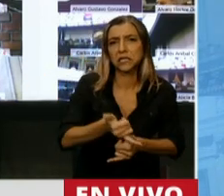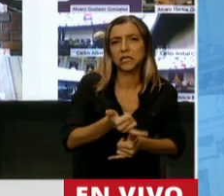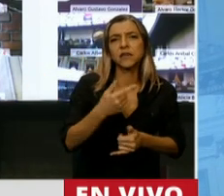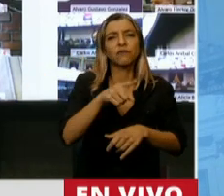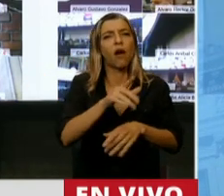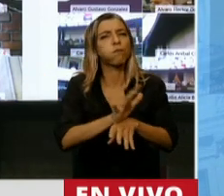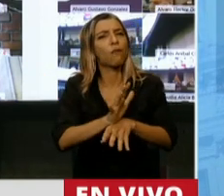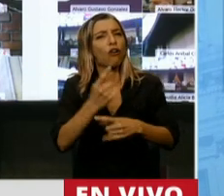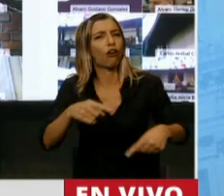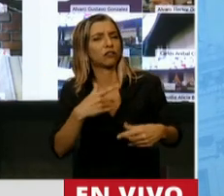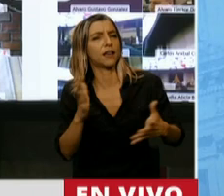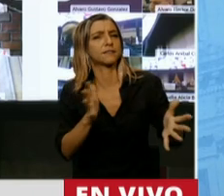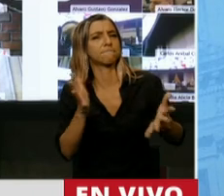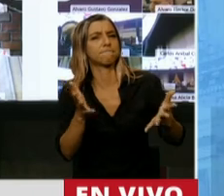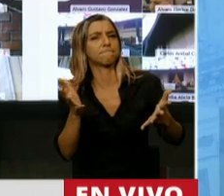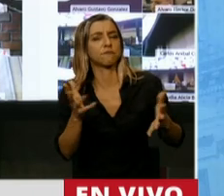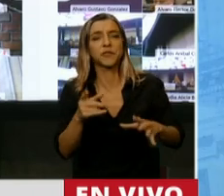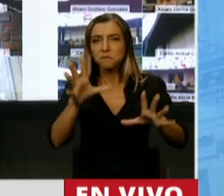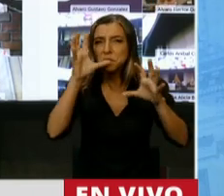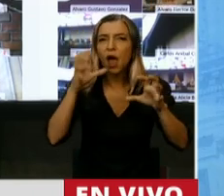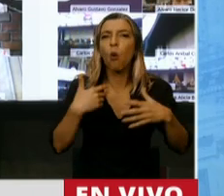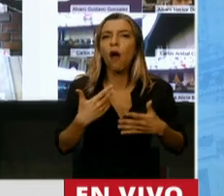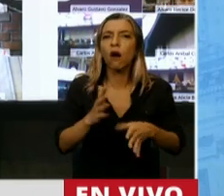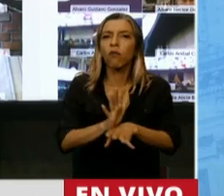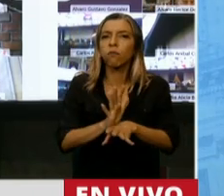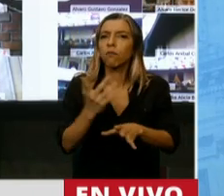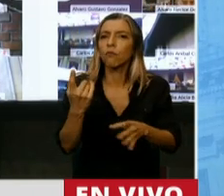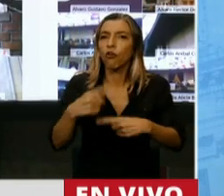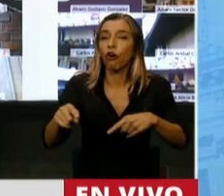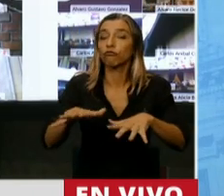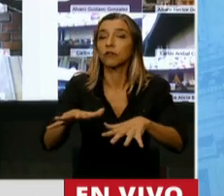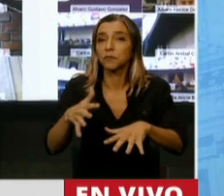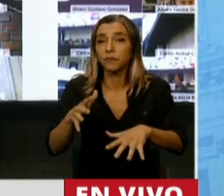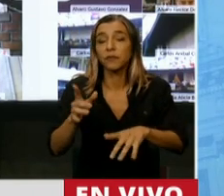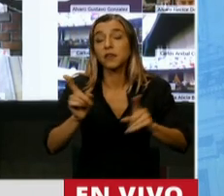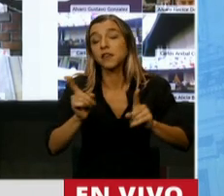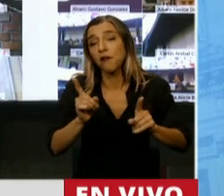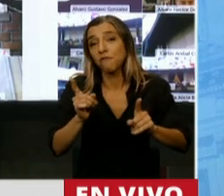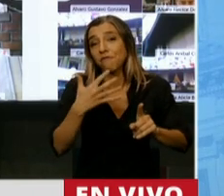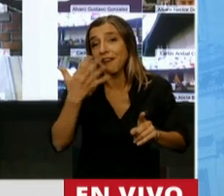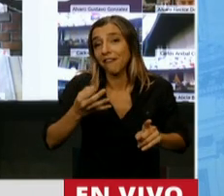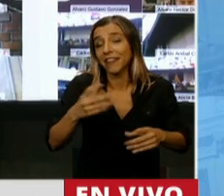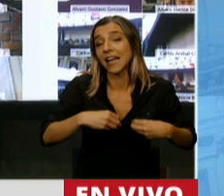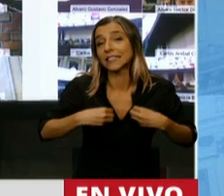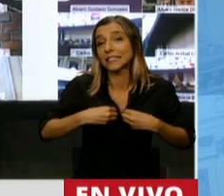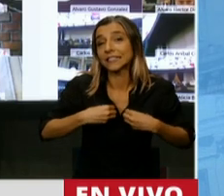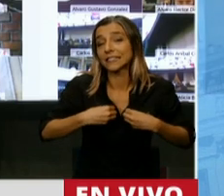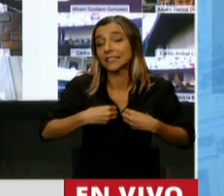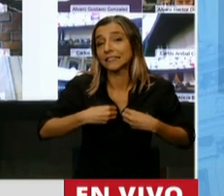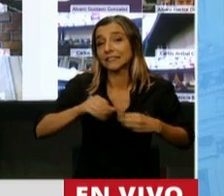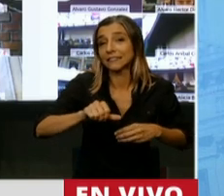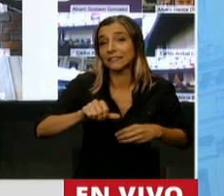Entonces no tenemos que tener una mirada tan idílica. Ganamos todos, pero algunos sintieron que habían